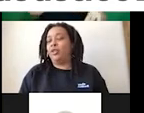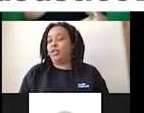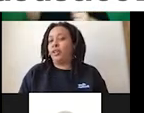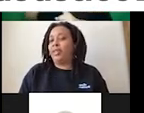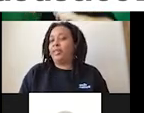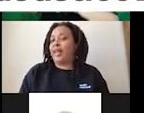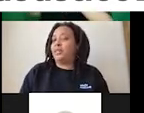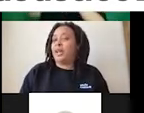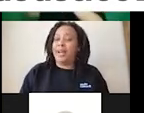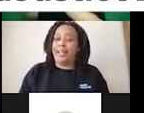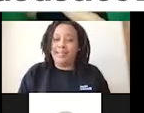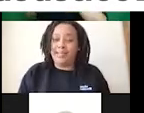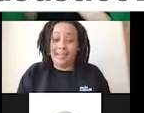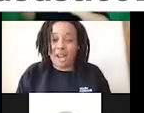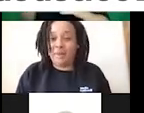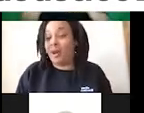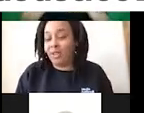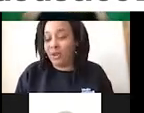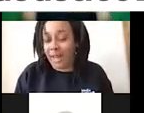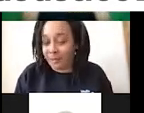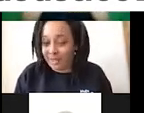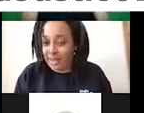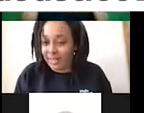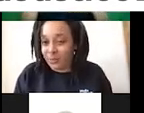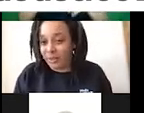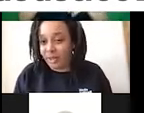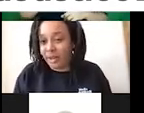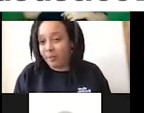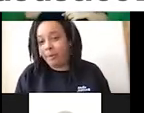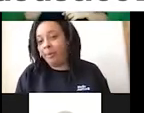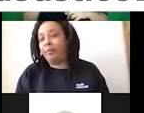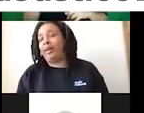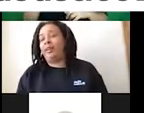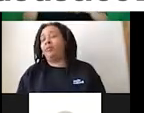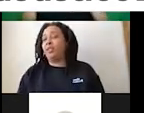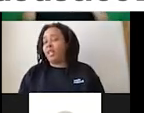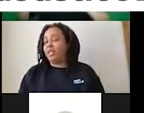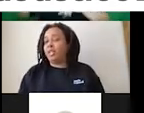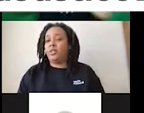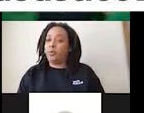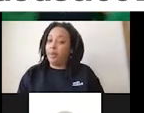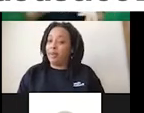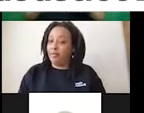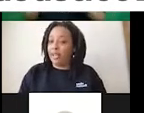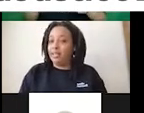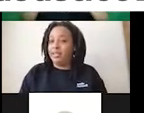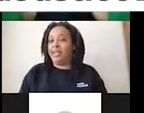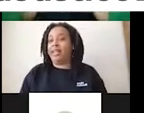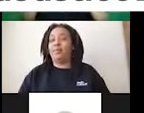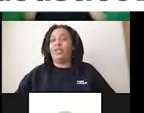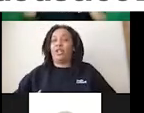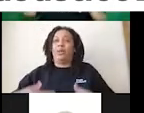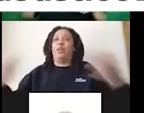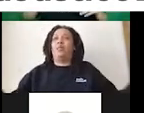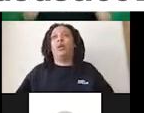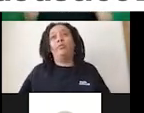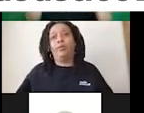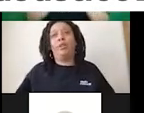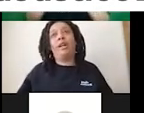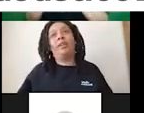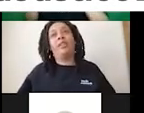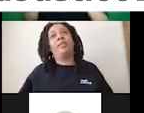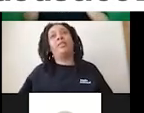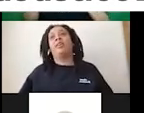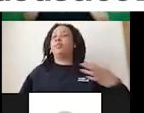como si no saben si no no puedo ver el chat pero estoy segura que eso resuena con